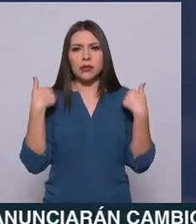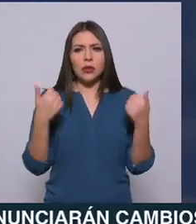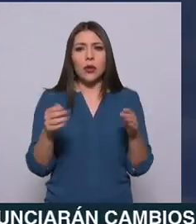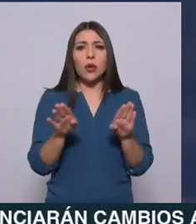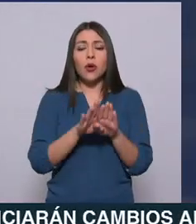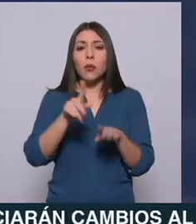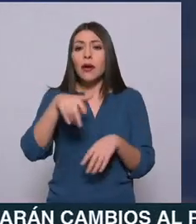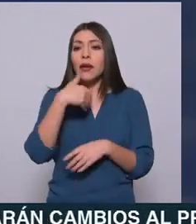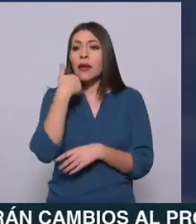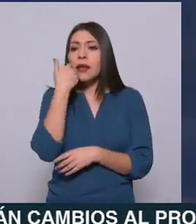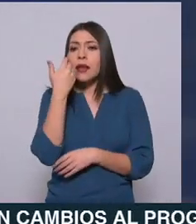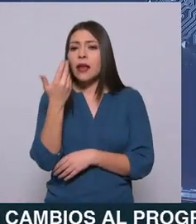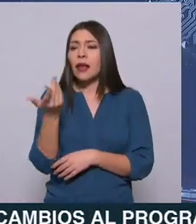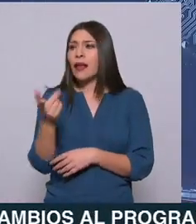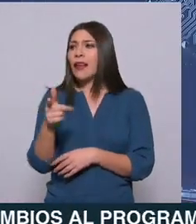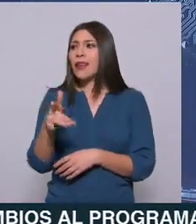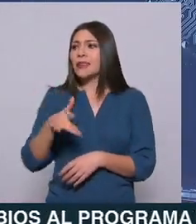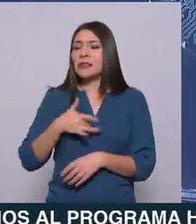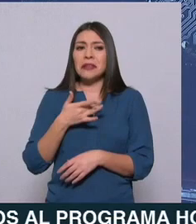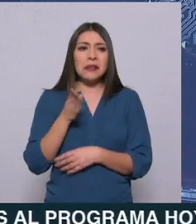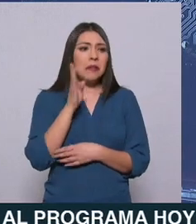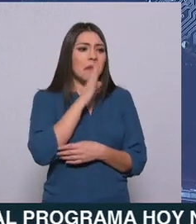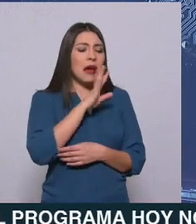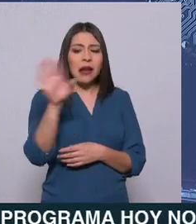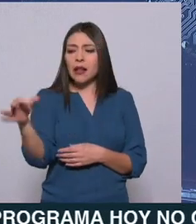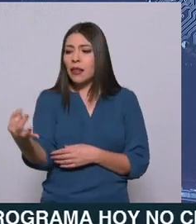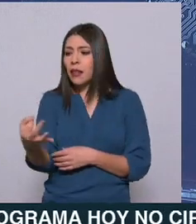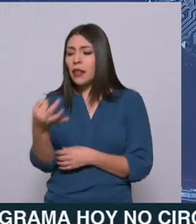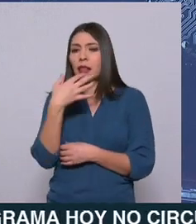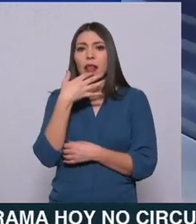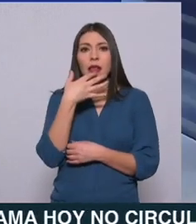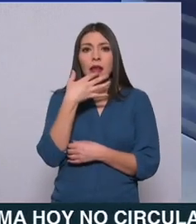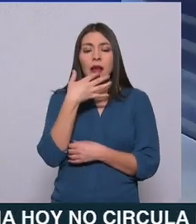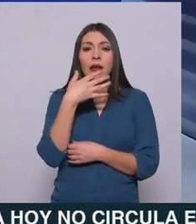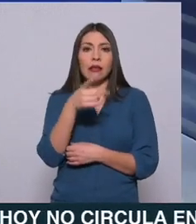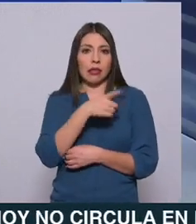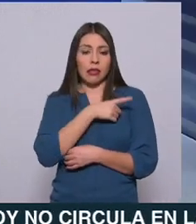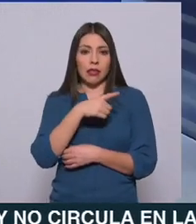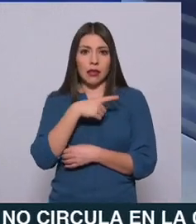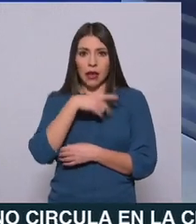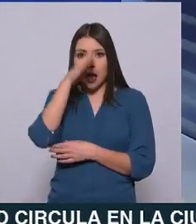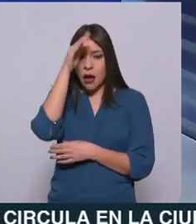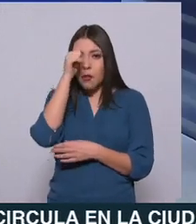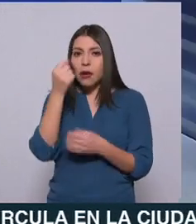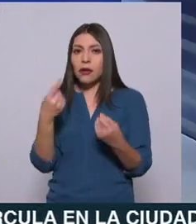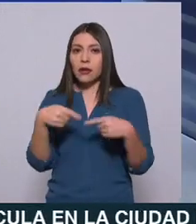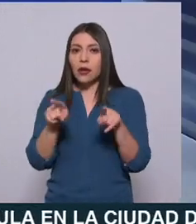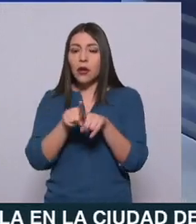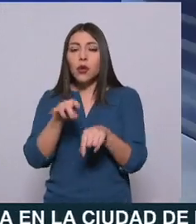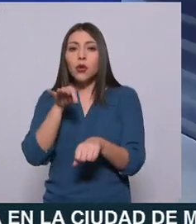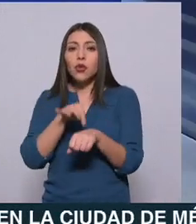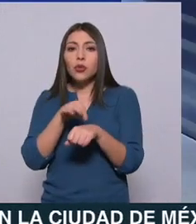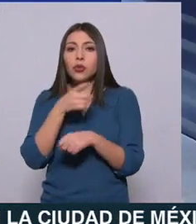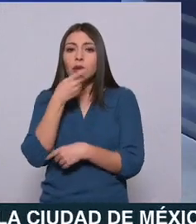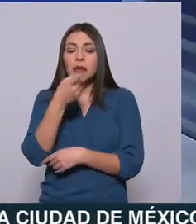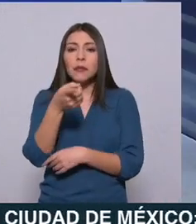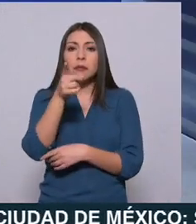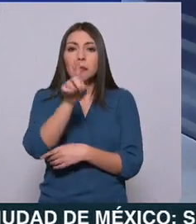medicina deben de tener y cumplir las indicaciones del médico. Y eso lo tienen